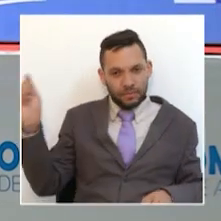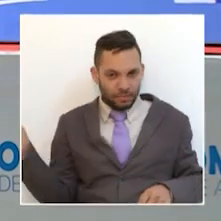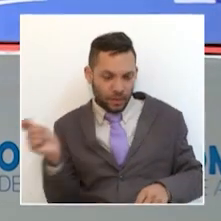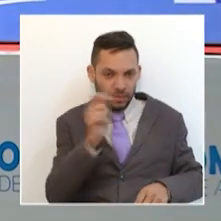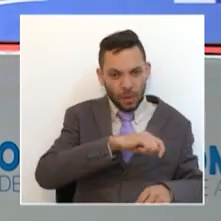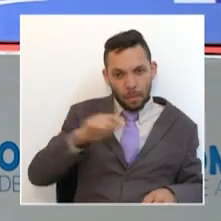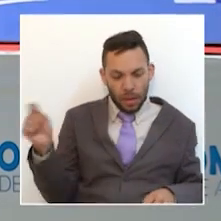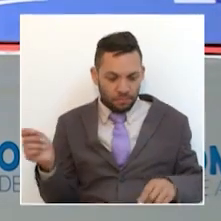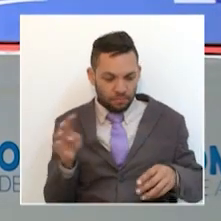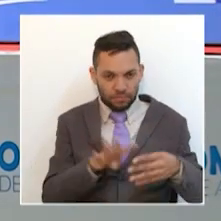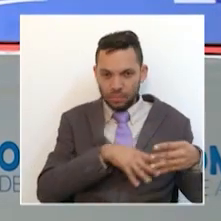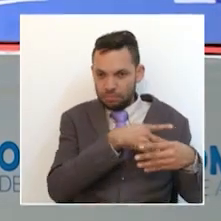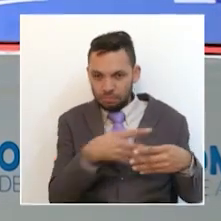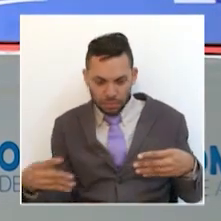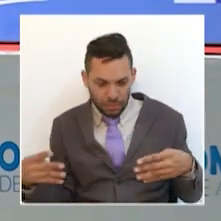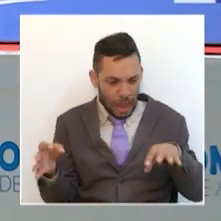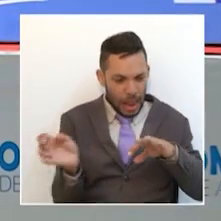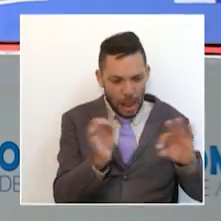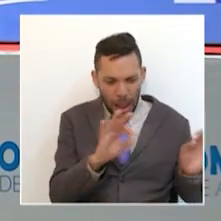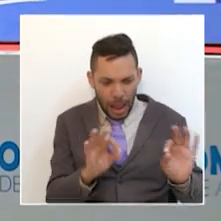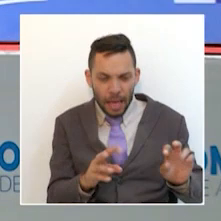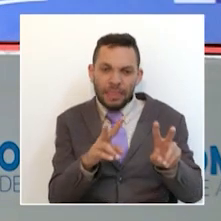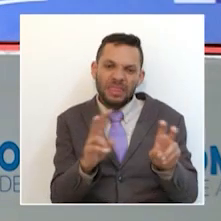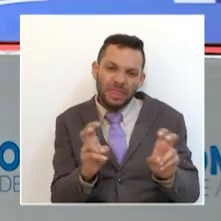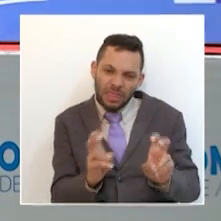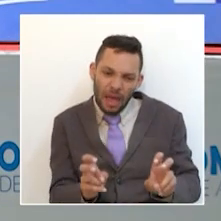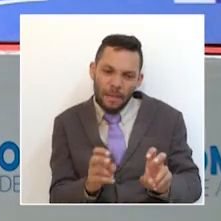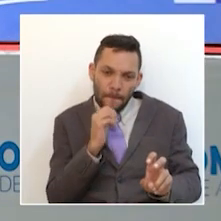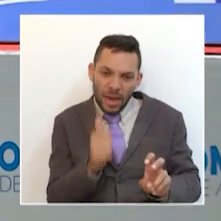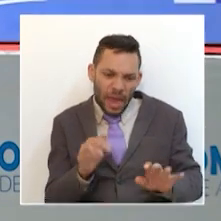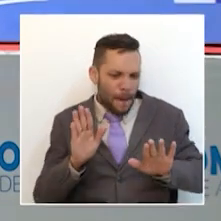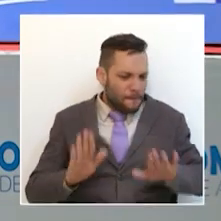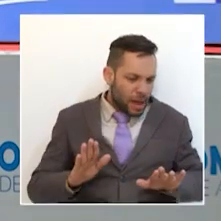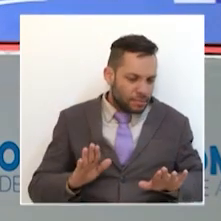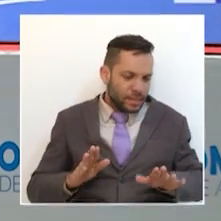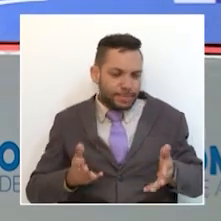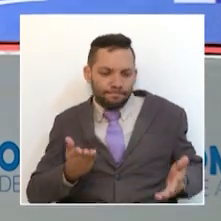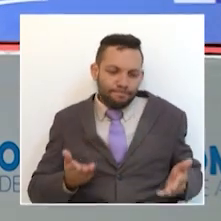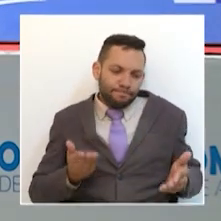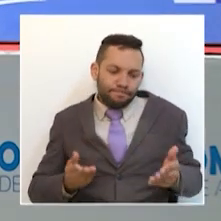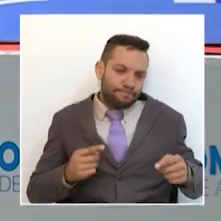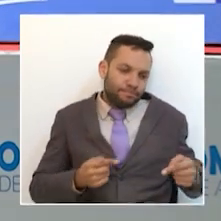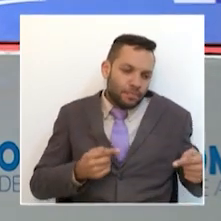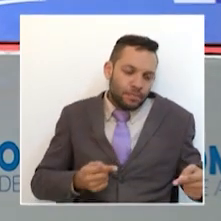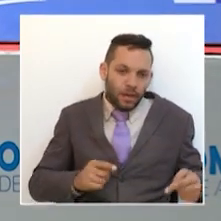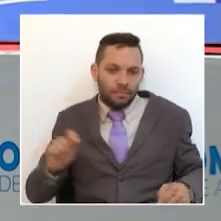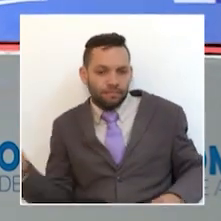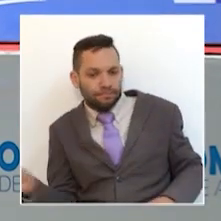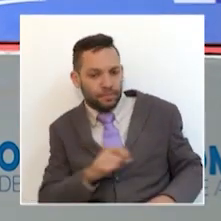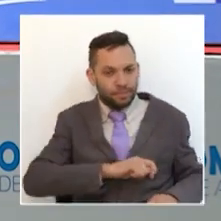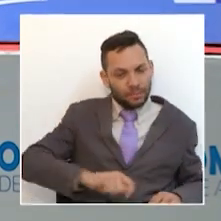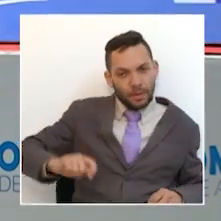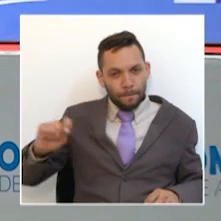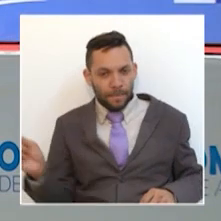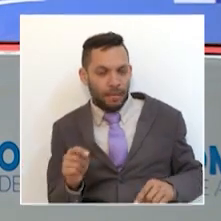la programación. Aquí están analizando algunos temas relacionados con lo de mañana en nuestro país. Trubay disputará la medalla de oro en sencillos, situaciones que se